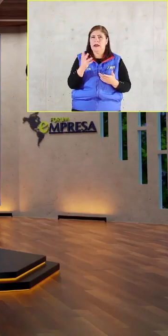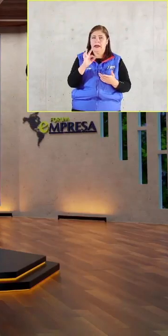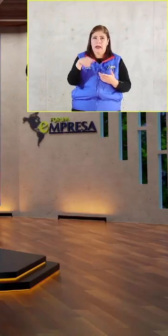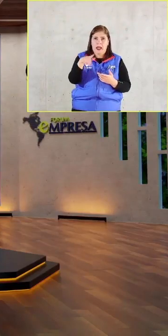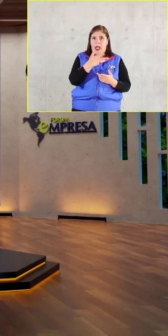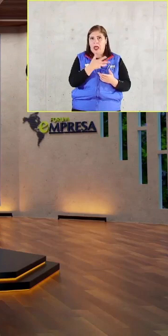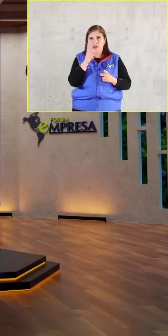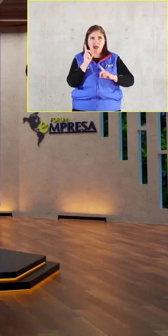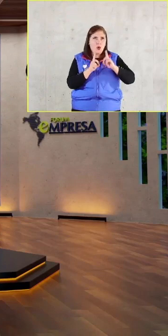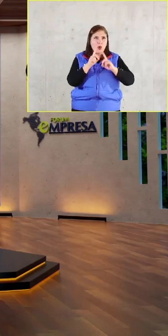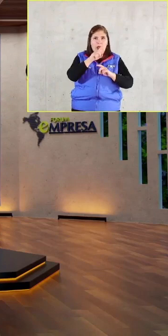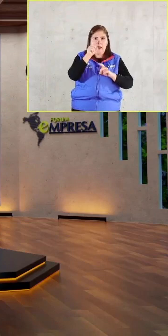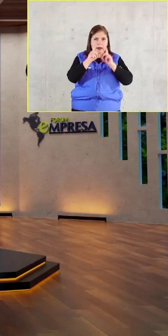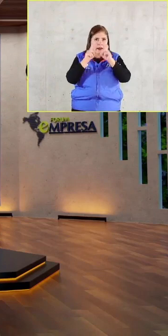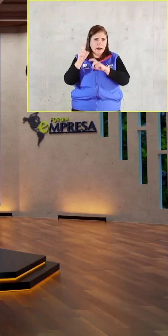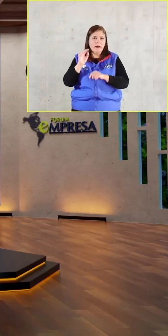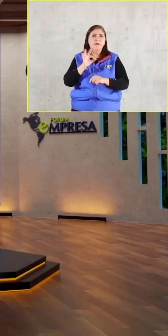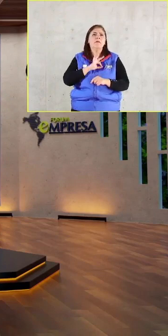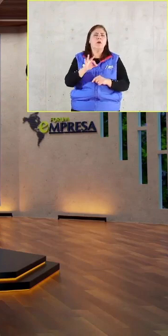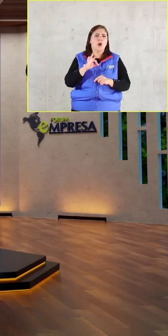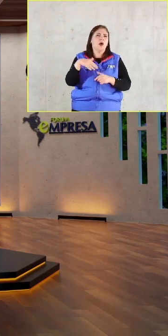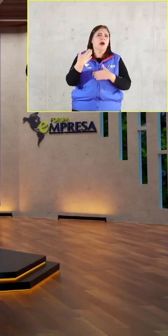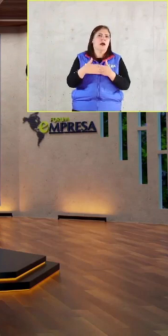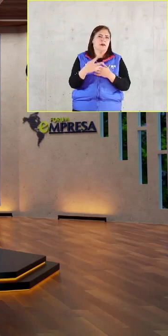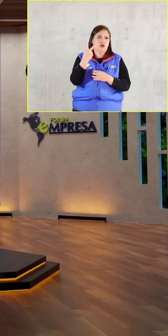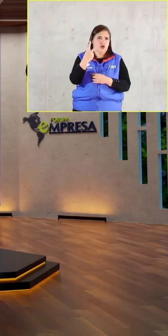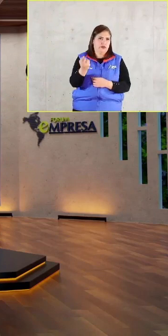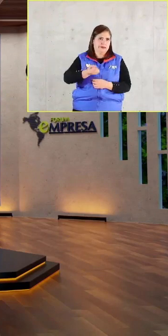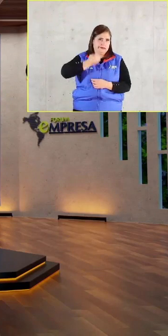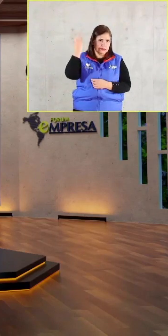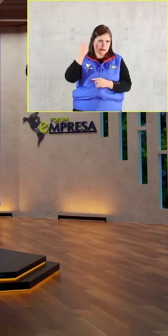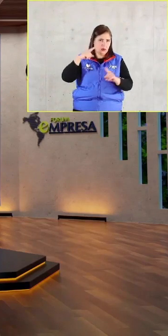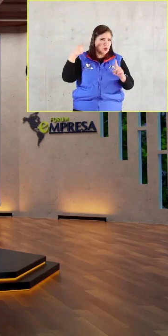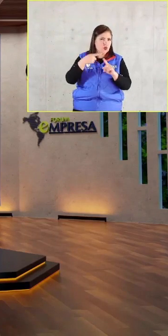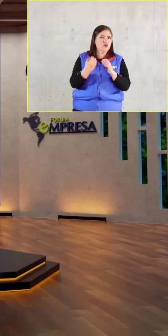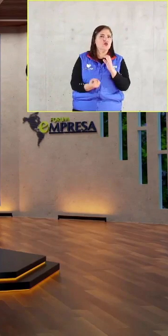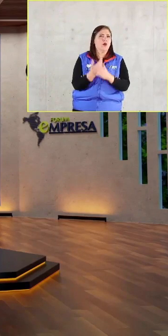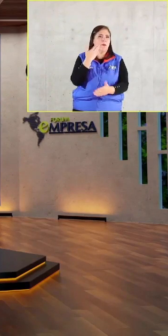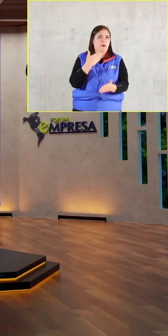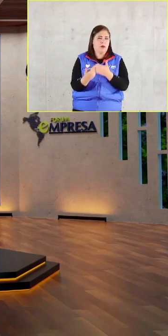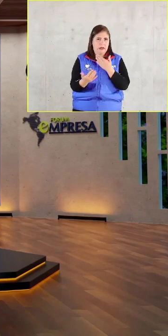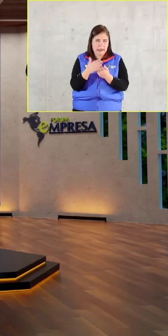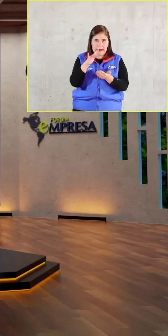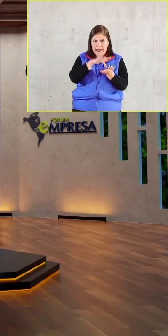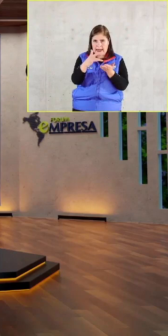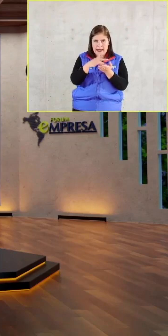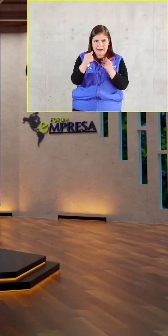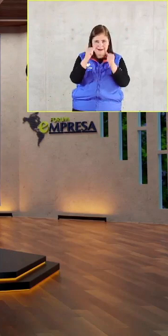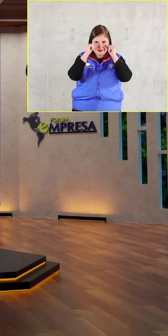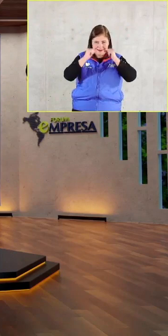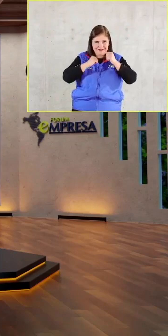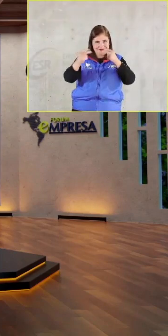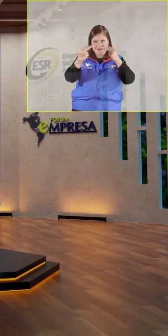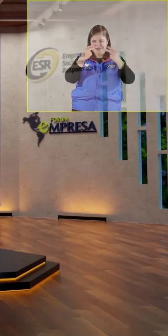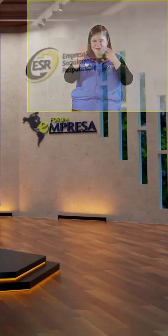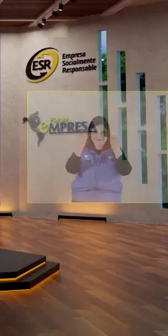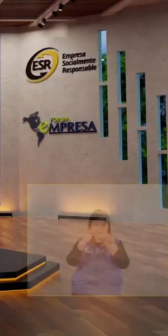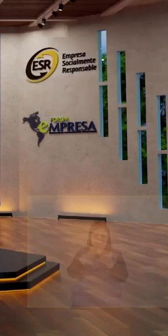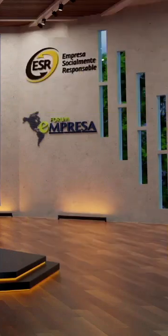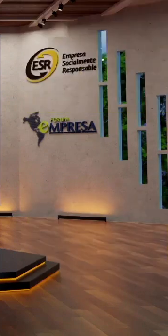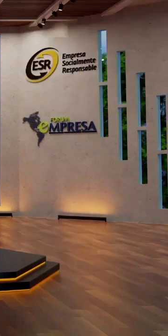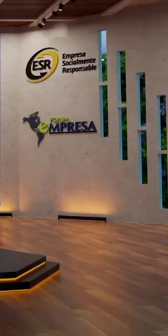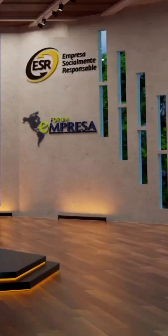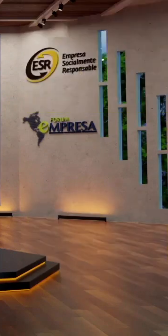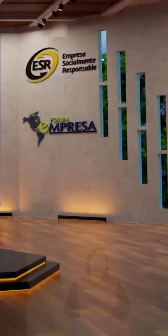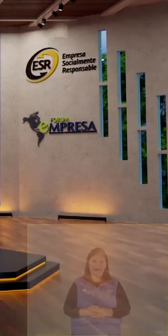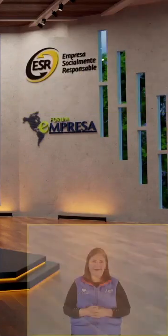con algunas dudas. Va a haber otras 2 ponencias con respecto al nuevo modelo y bueno, agradezco a todos su atención. Muchísimas gracias.